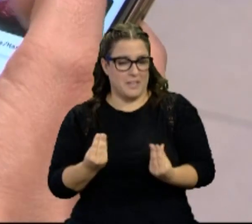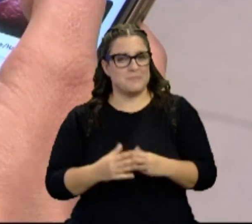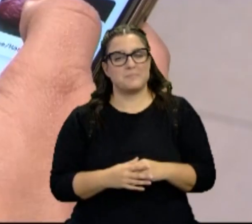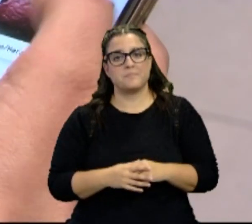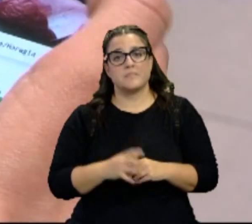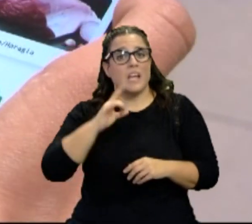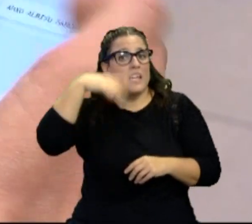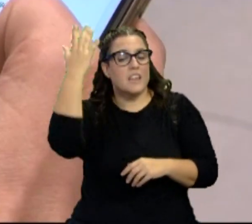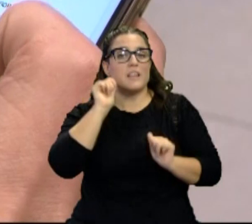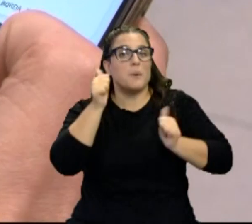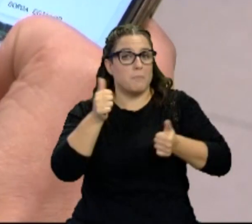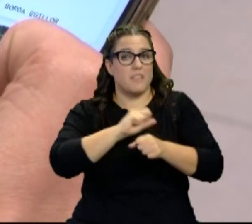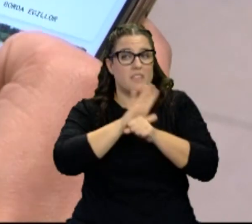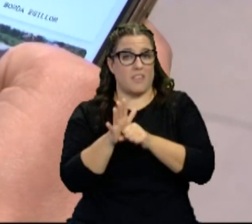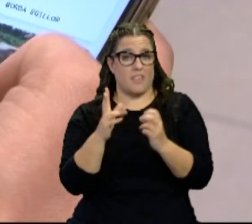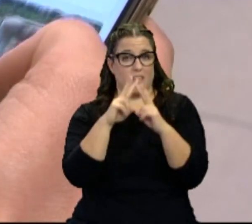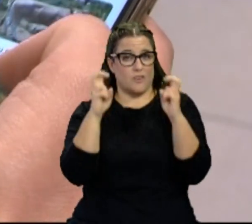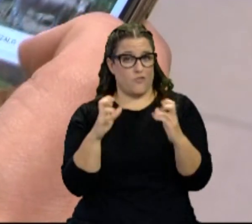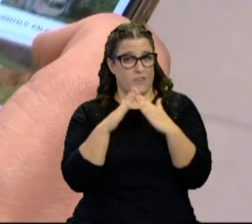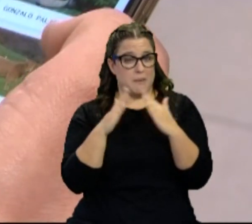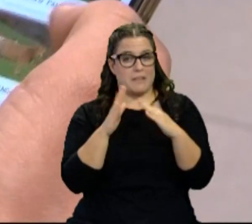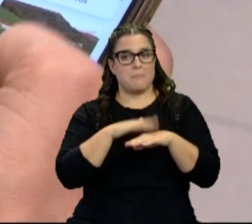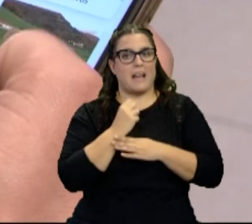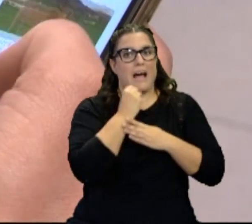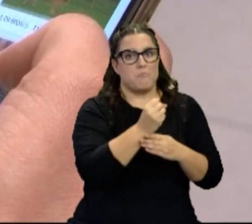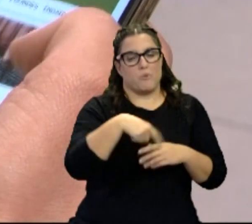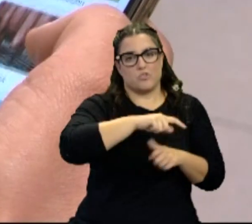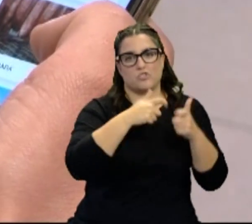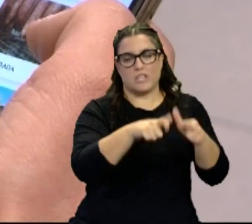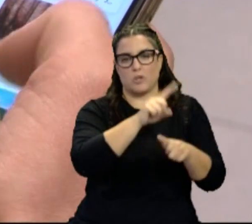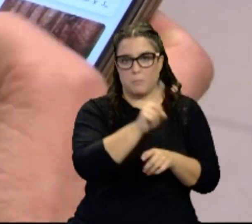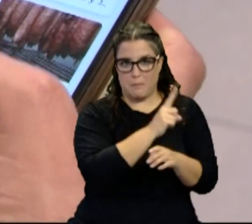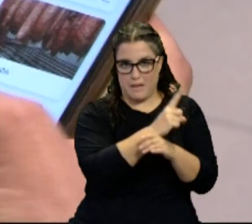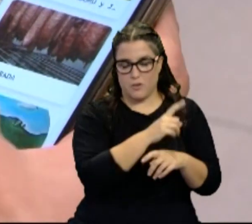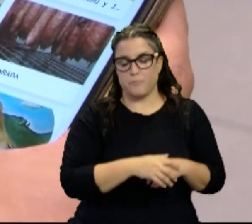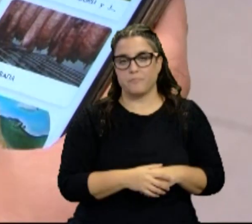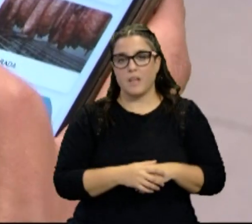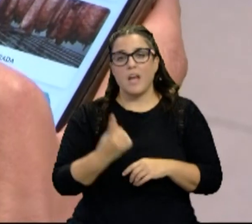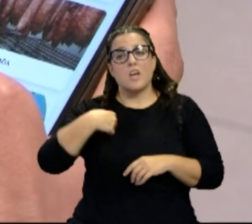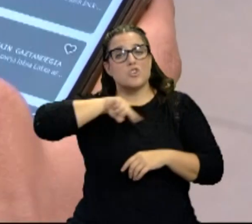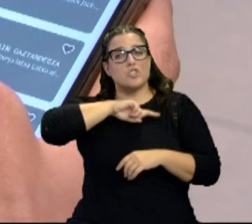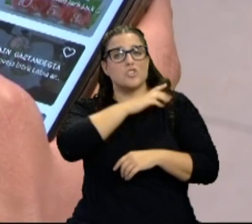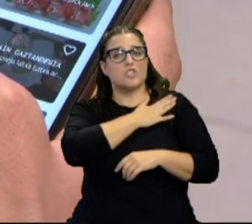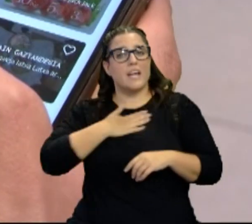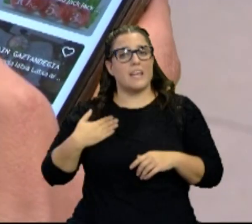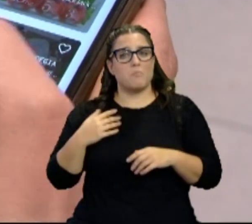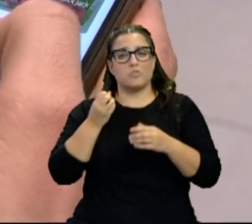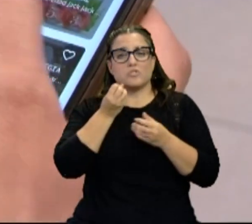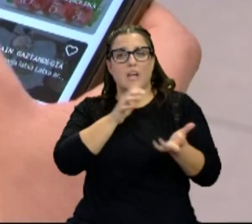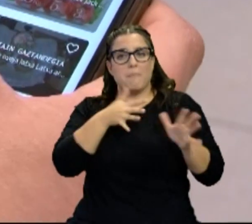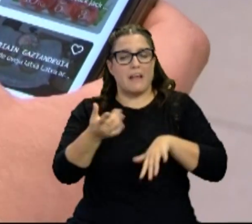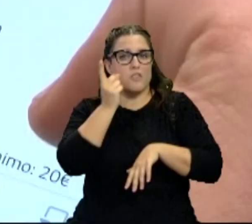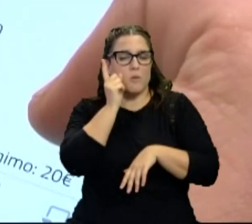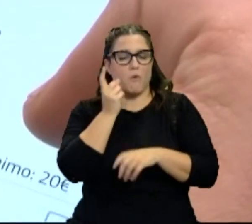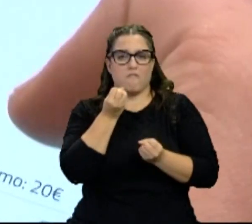que nació con el confinamiento para apoyar al sector primario. Quisimos agrupar en una aplicación de móvil más información, tanto la venta a